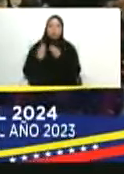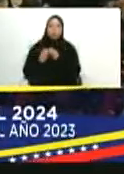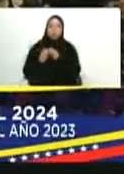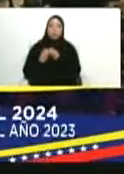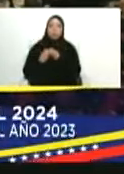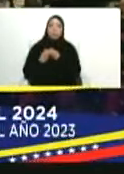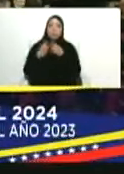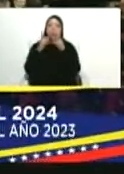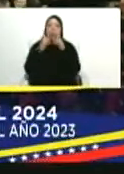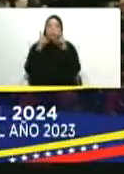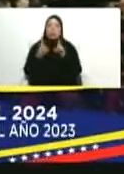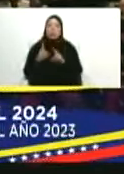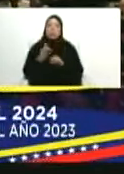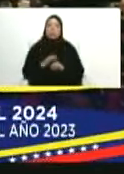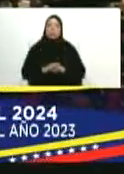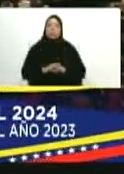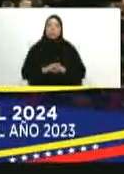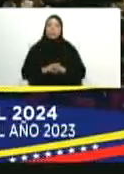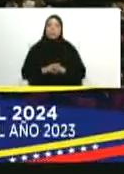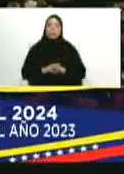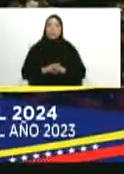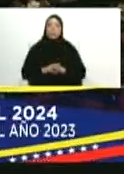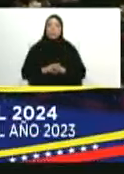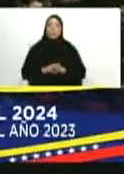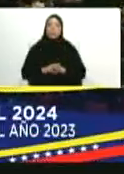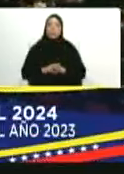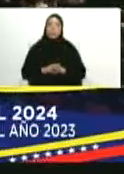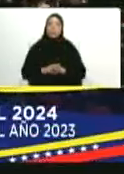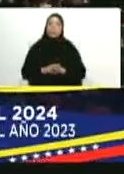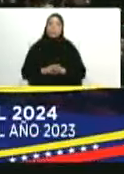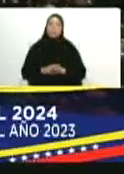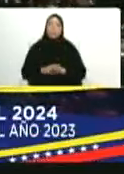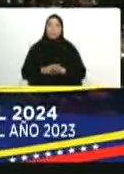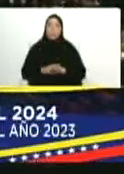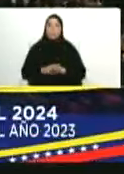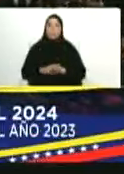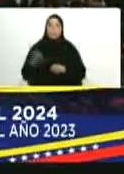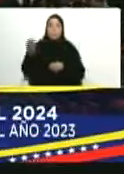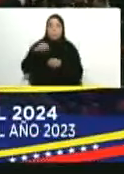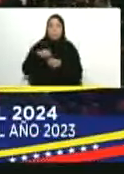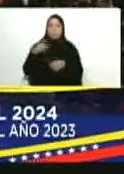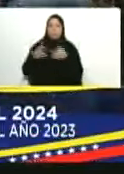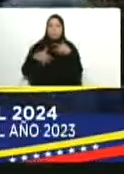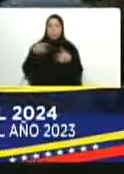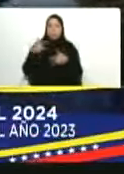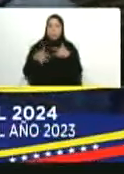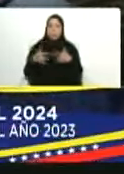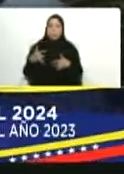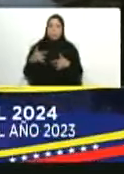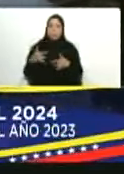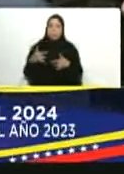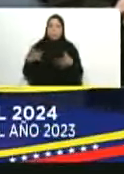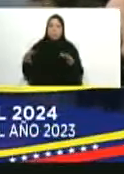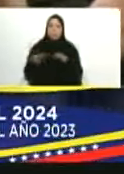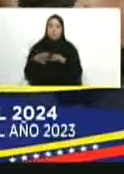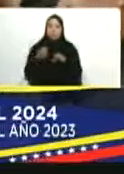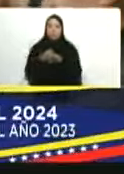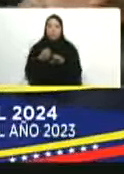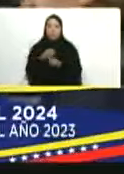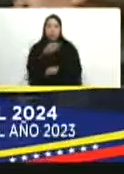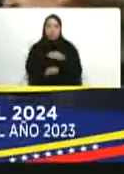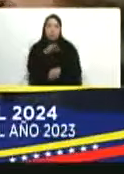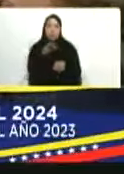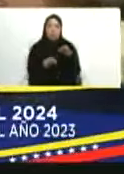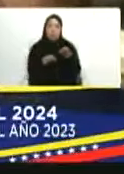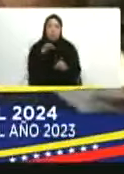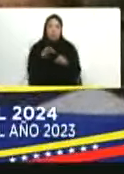los designados para acompañar al jefe de Estado a ingresar al Salón del Tribunal Supremo de Justicia, donde